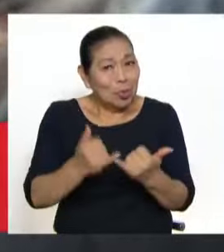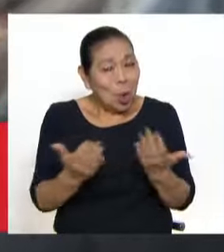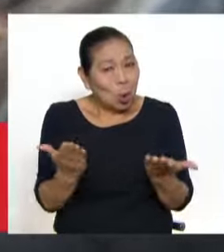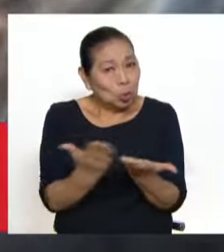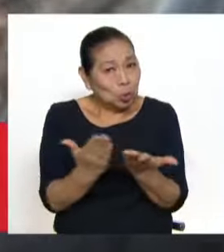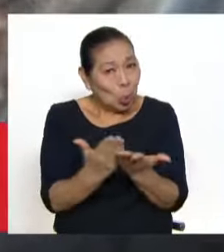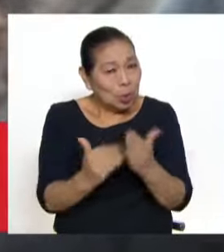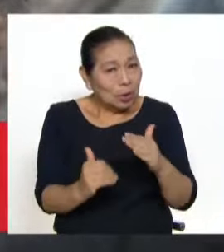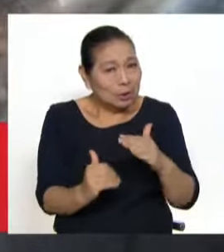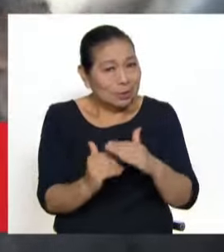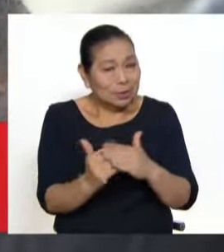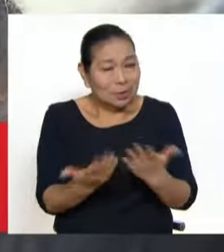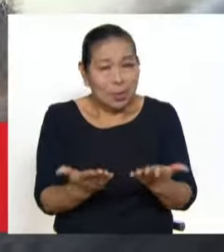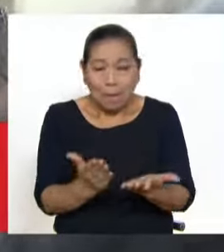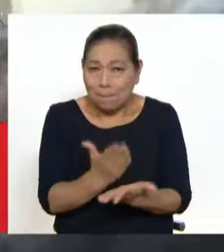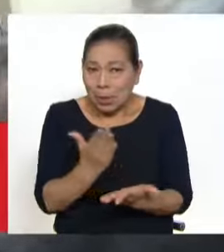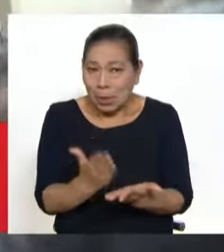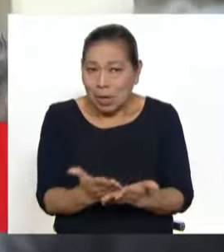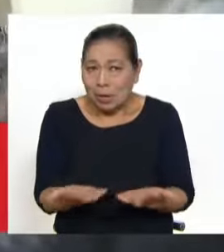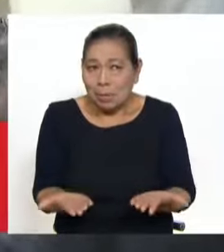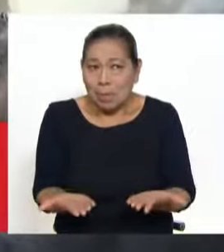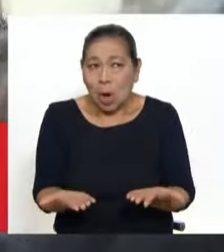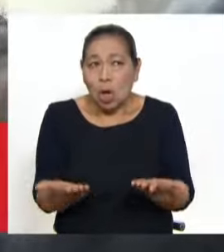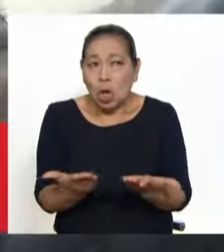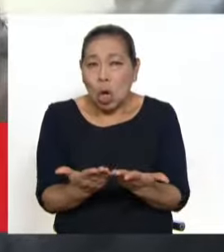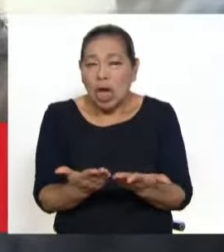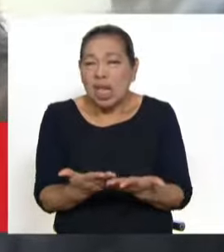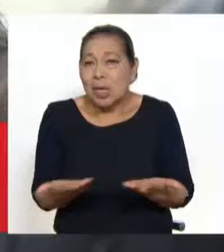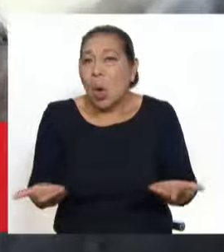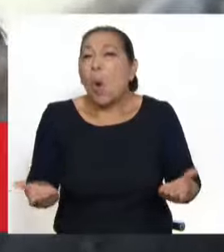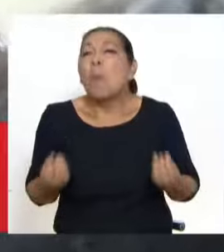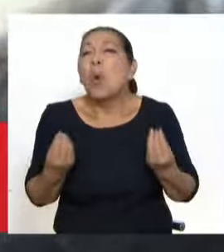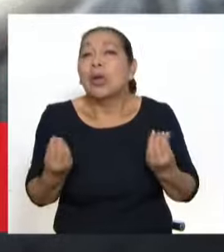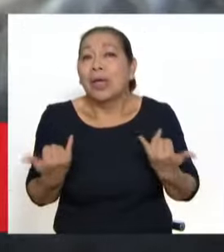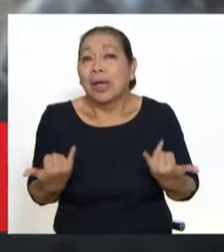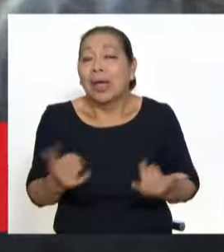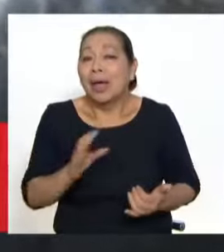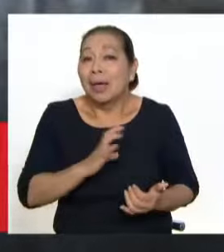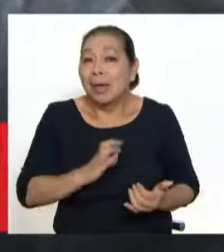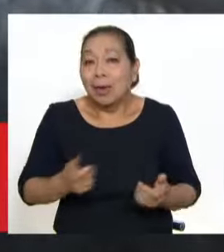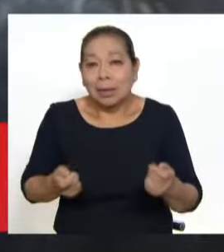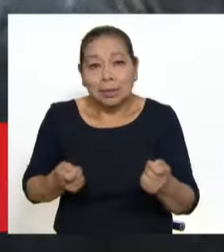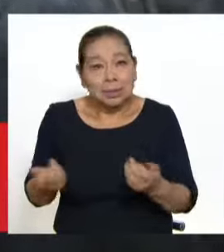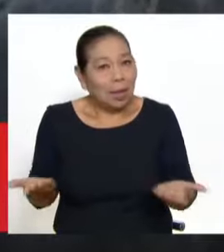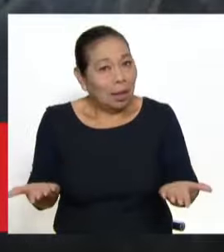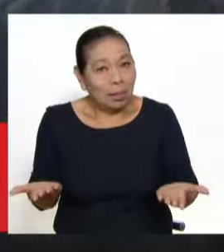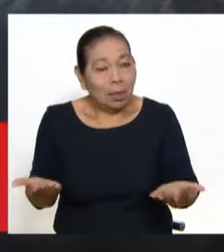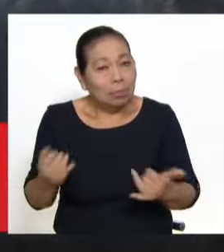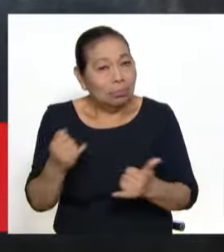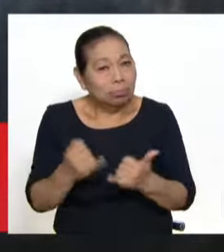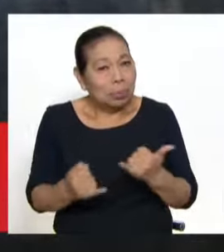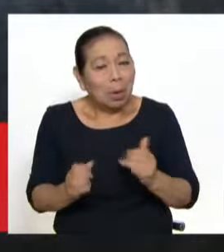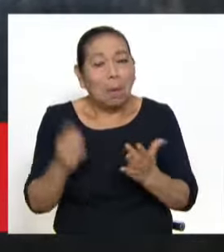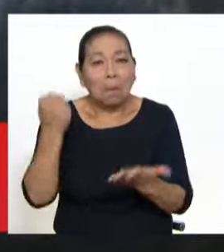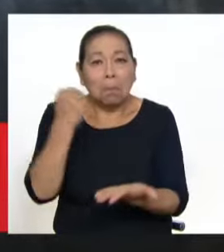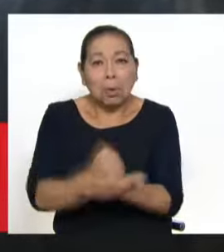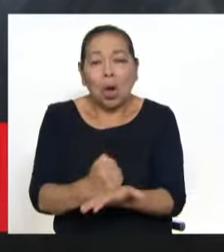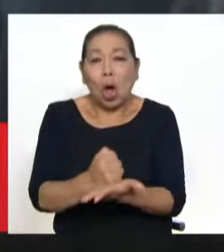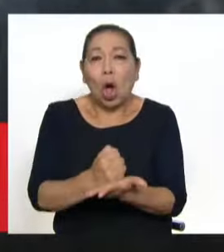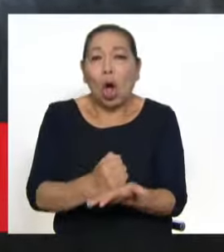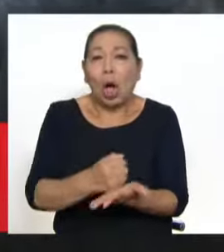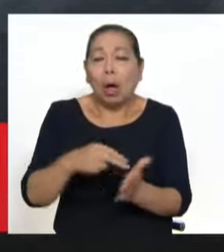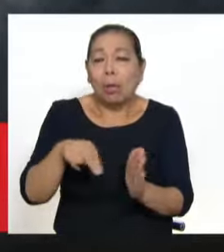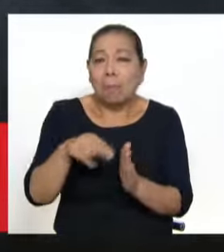estudios superiores. Si tenían este problema en el sector educativo, ministro, ¿por qué el Estado, el Ejecutivo, terminó promulgando la norma